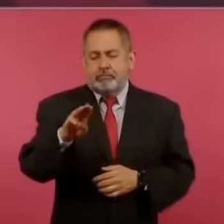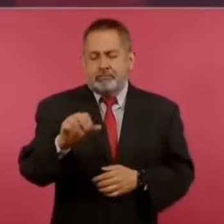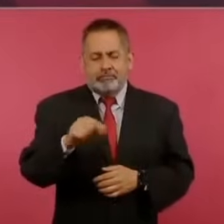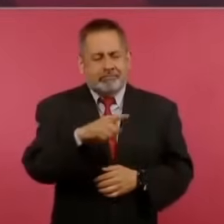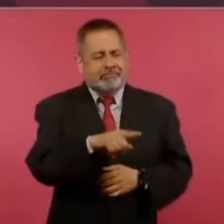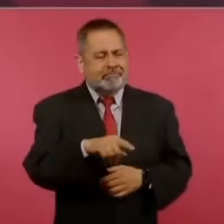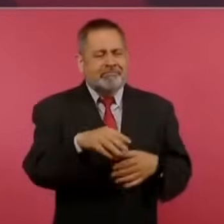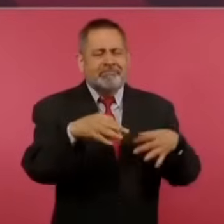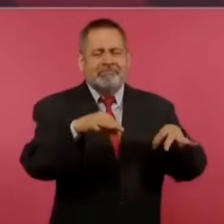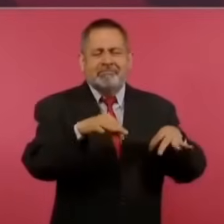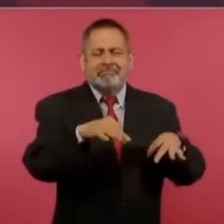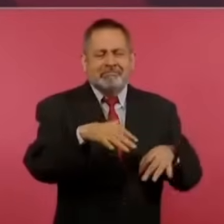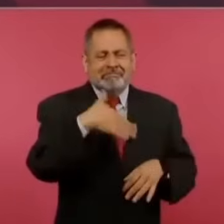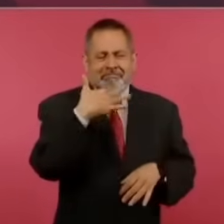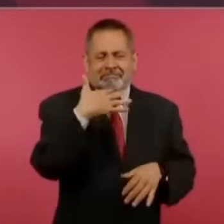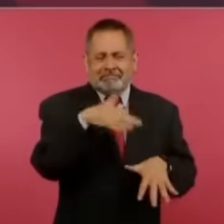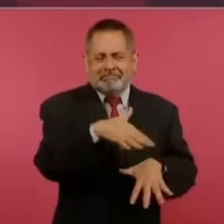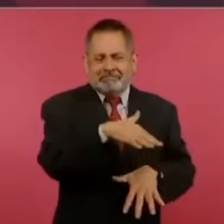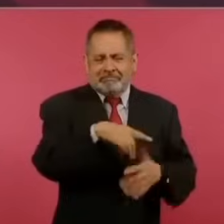pasquines